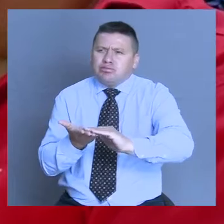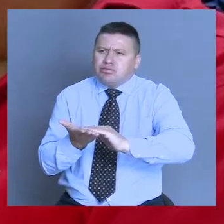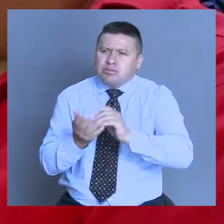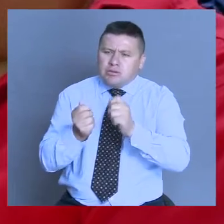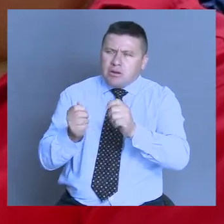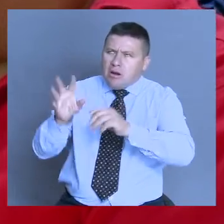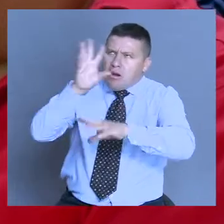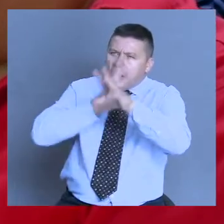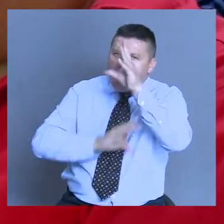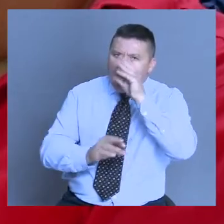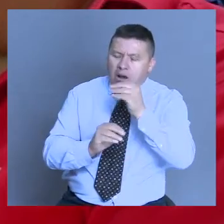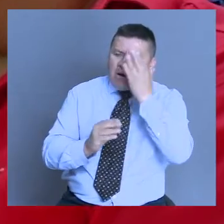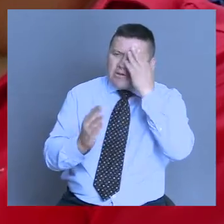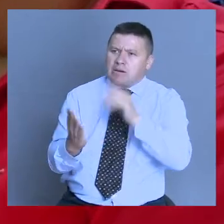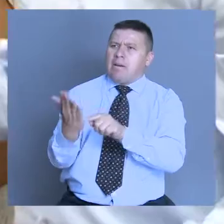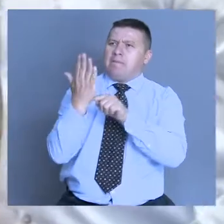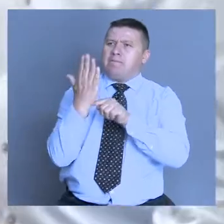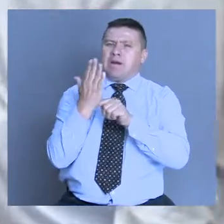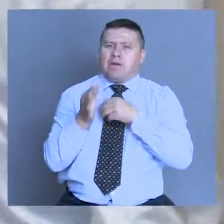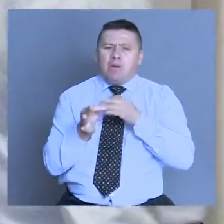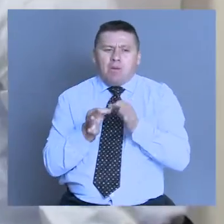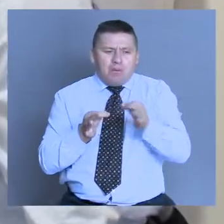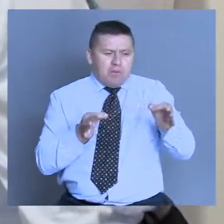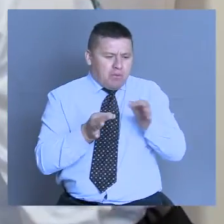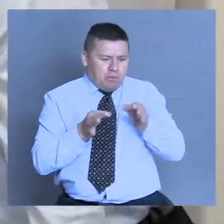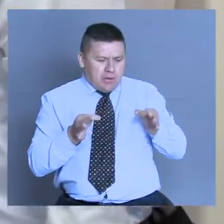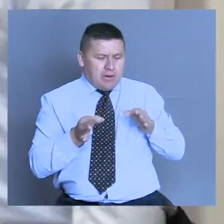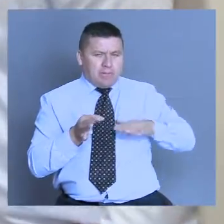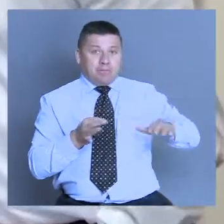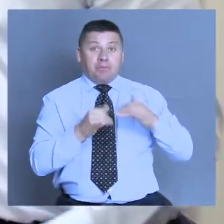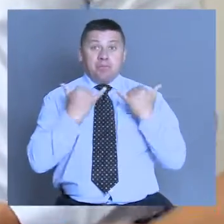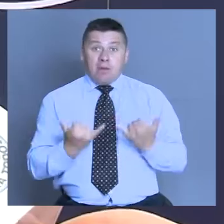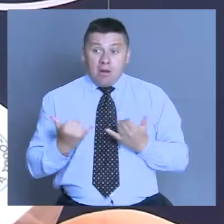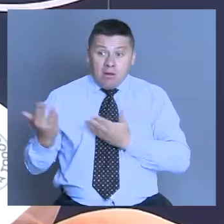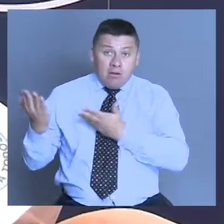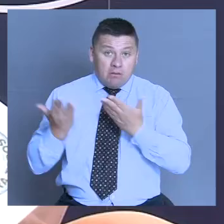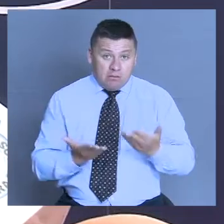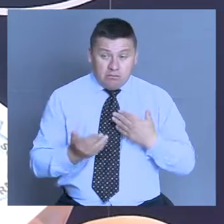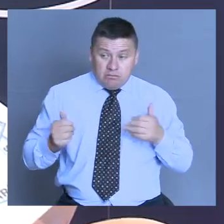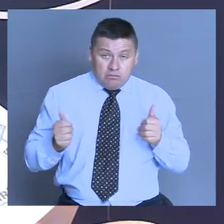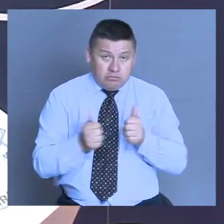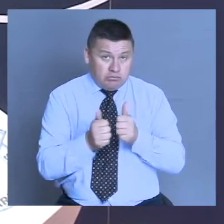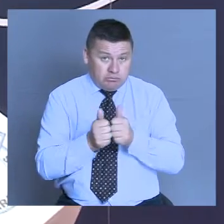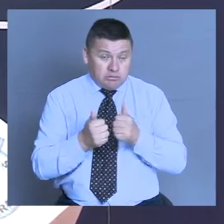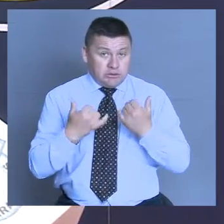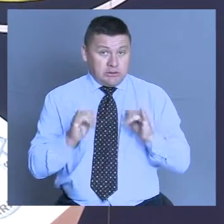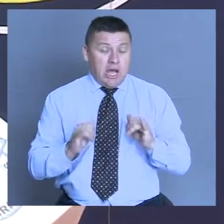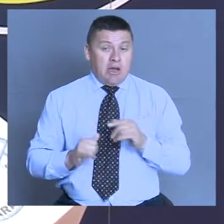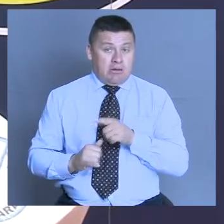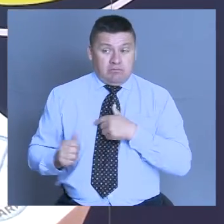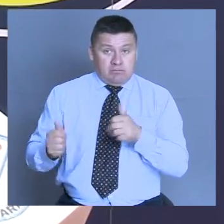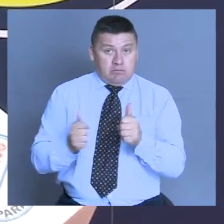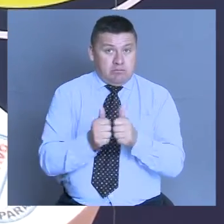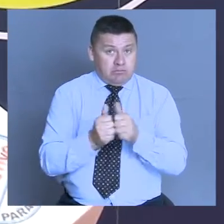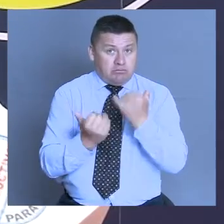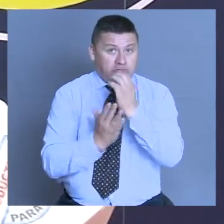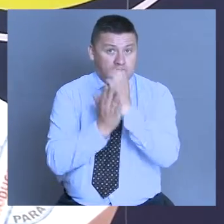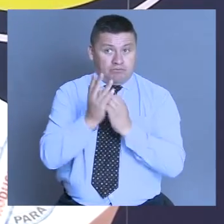favor de la ejecución de obras en la ciudad y en el departamento. Los